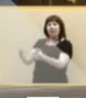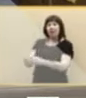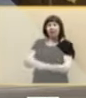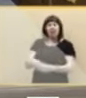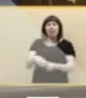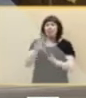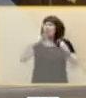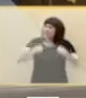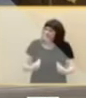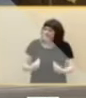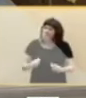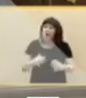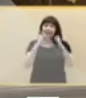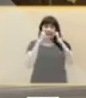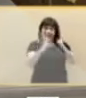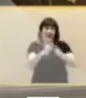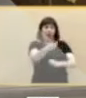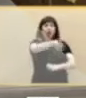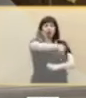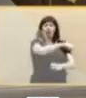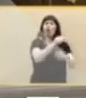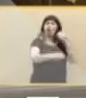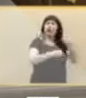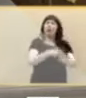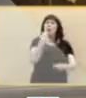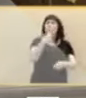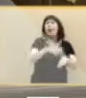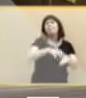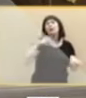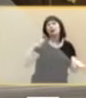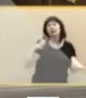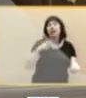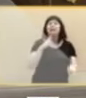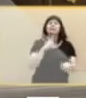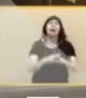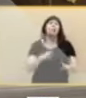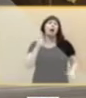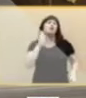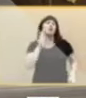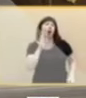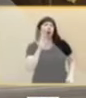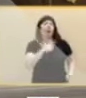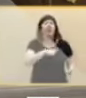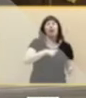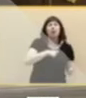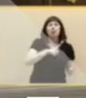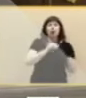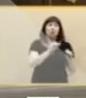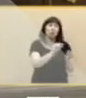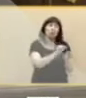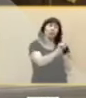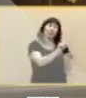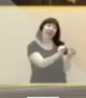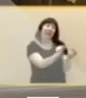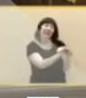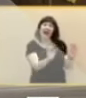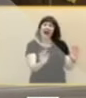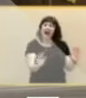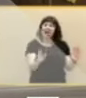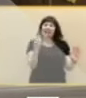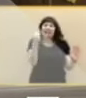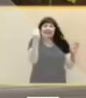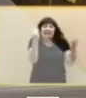jamás lo habría sido. Pero si usted menos, la razón menos... por la que Pedro Sánchez dice que pone la moción de censura, es decir, claro, no es que siga claro, por ese camino, pues claro. No nos parece pero extraño. Es